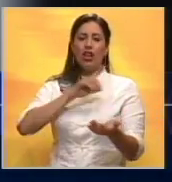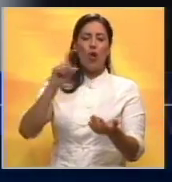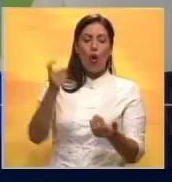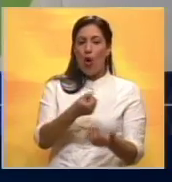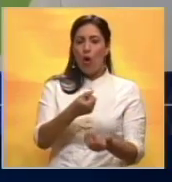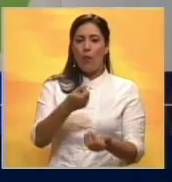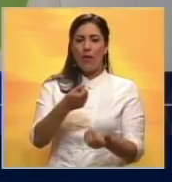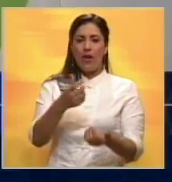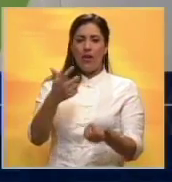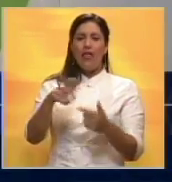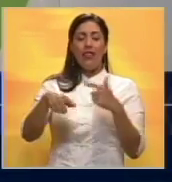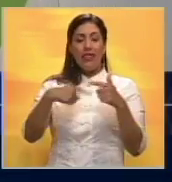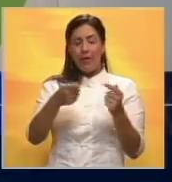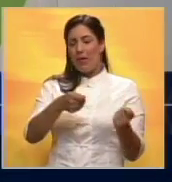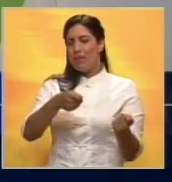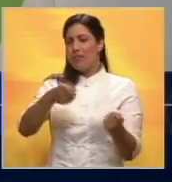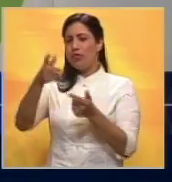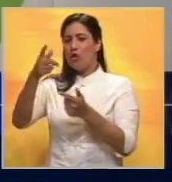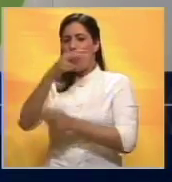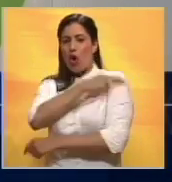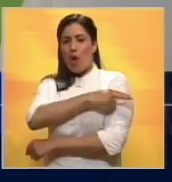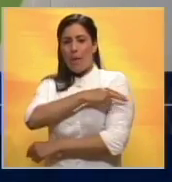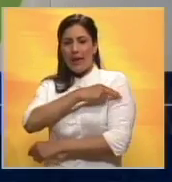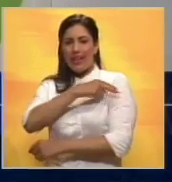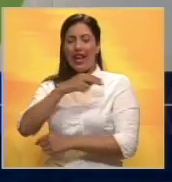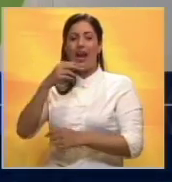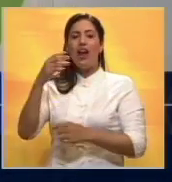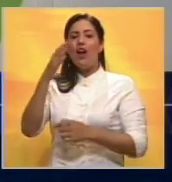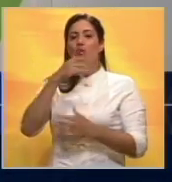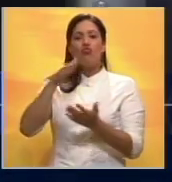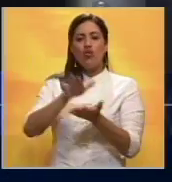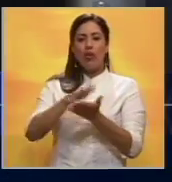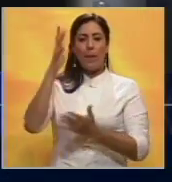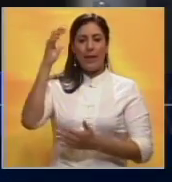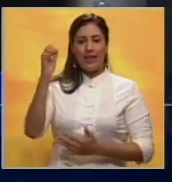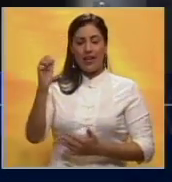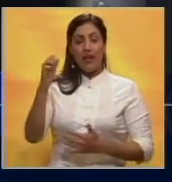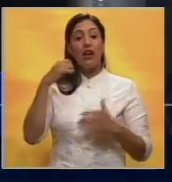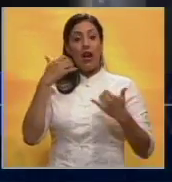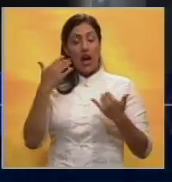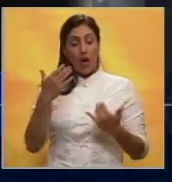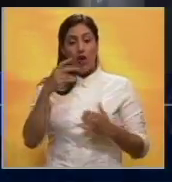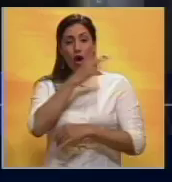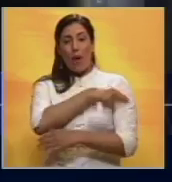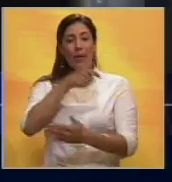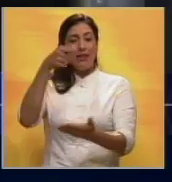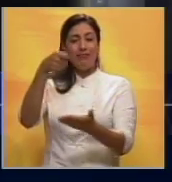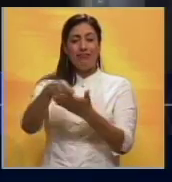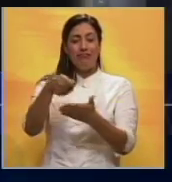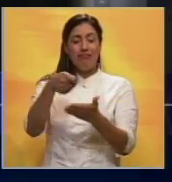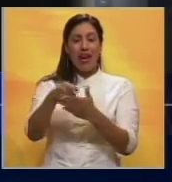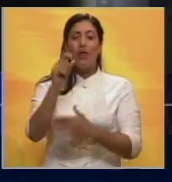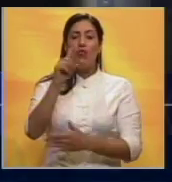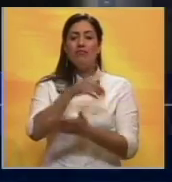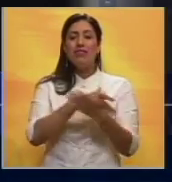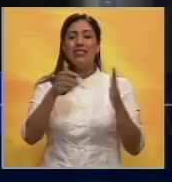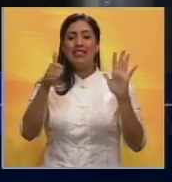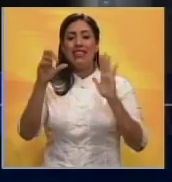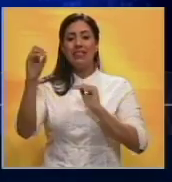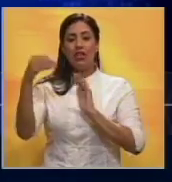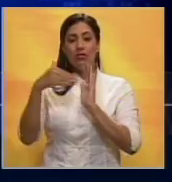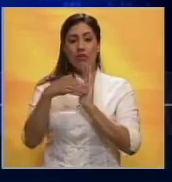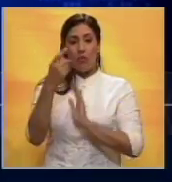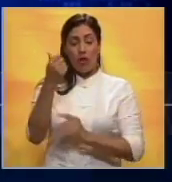de coma de allí fue trasladada del hospital del algodonal donde llegó muerta la operación tuvo un costo de 1,600000